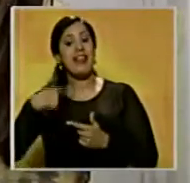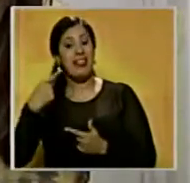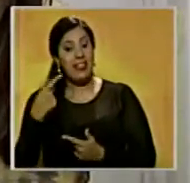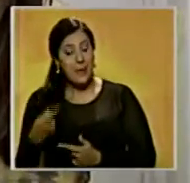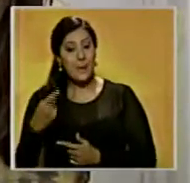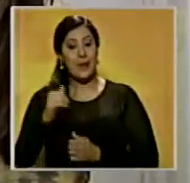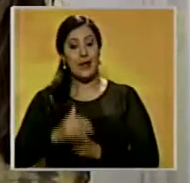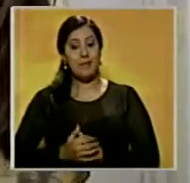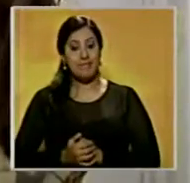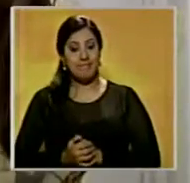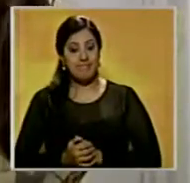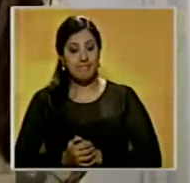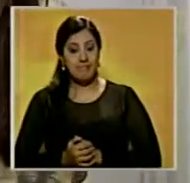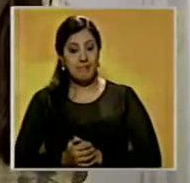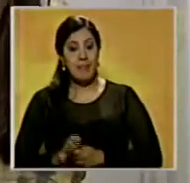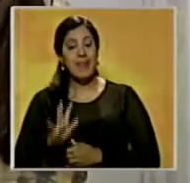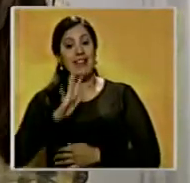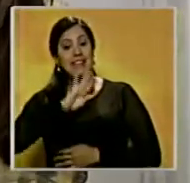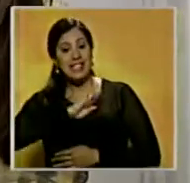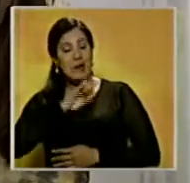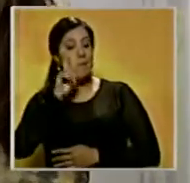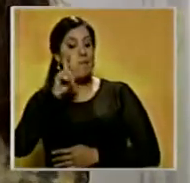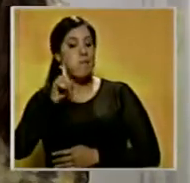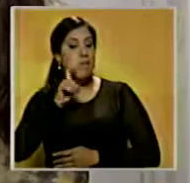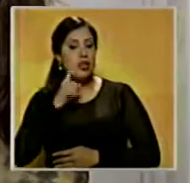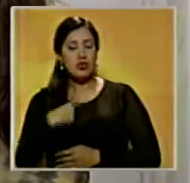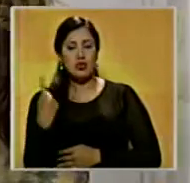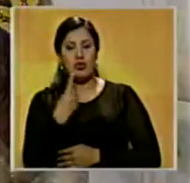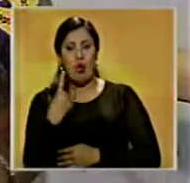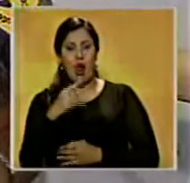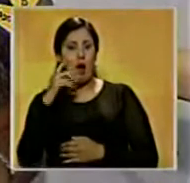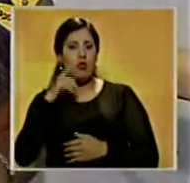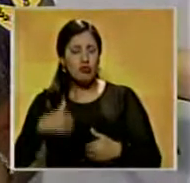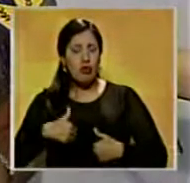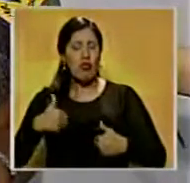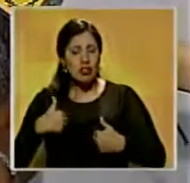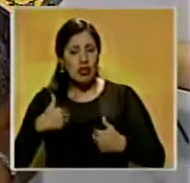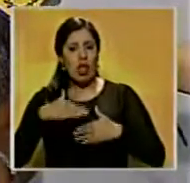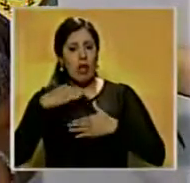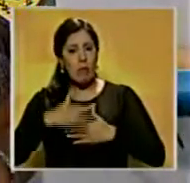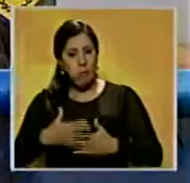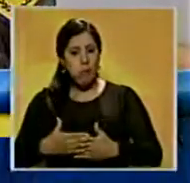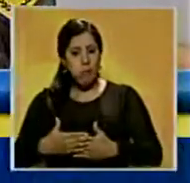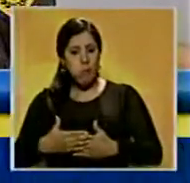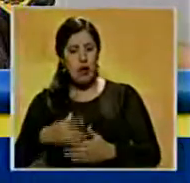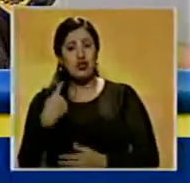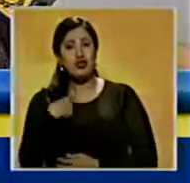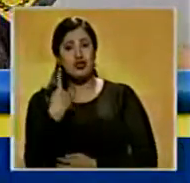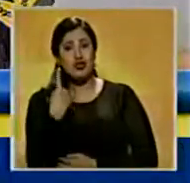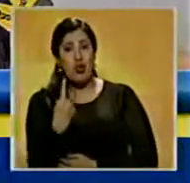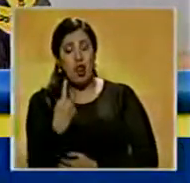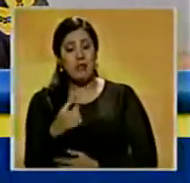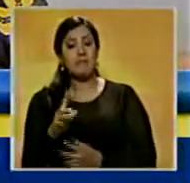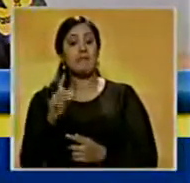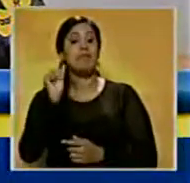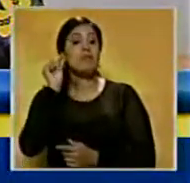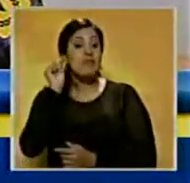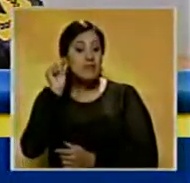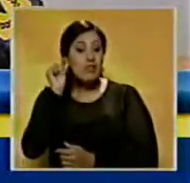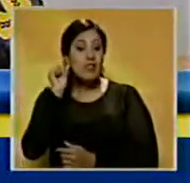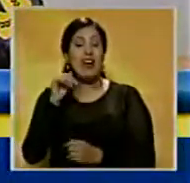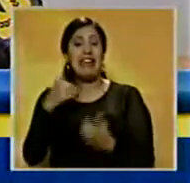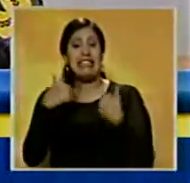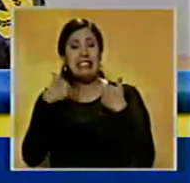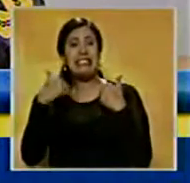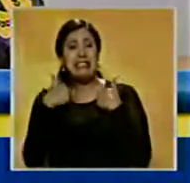a llevar mi embarazo sola. Muchas mujeres les cuesta, o sea, enfrentar que